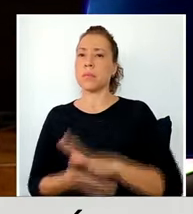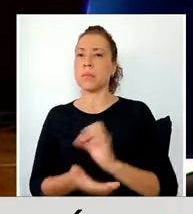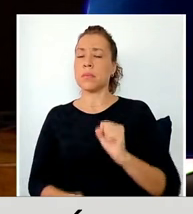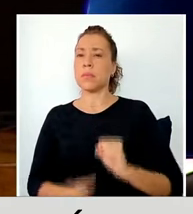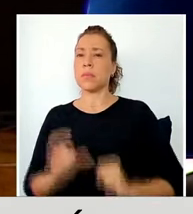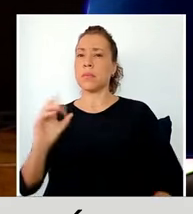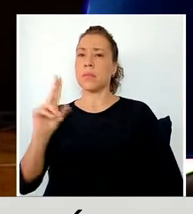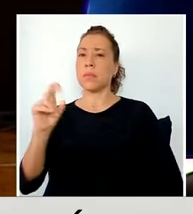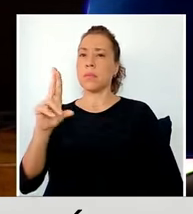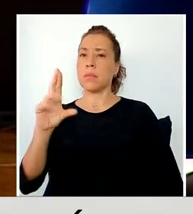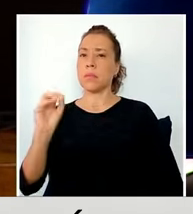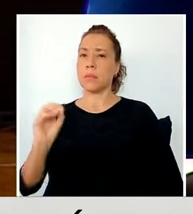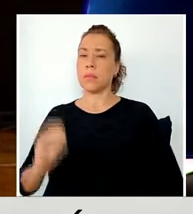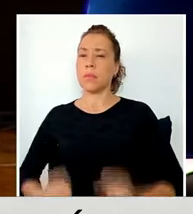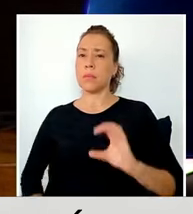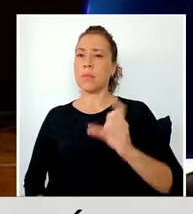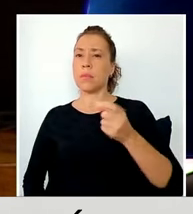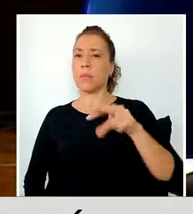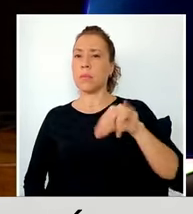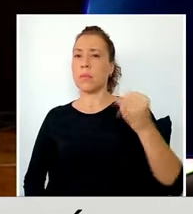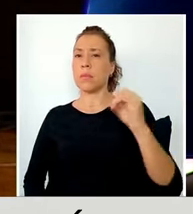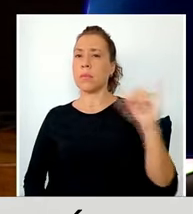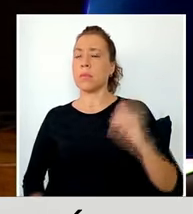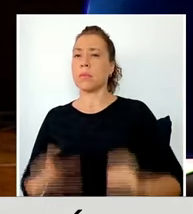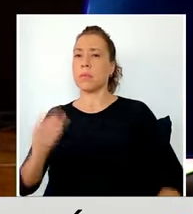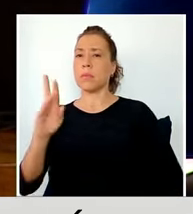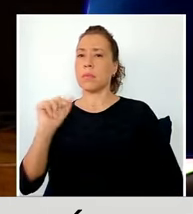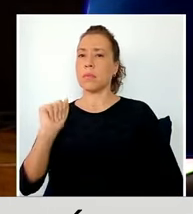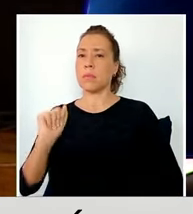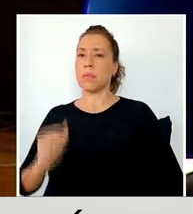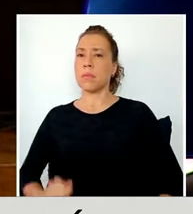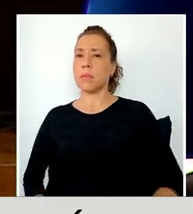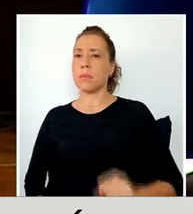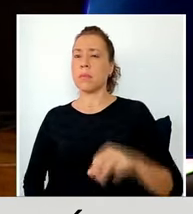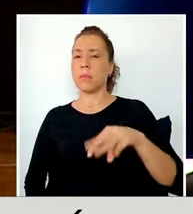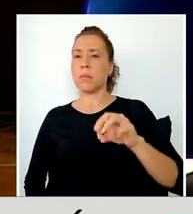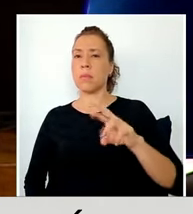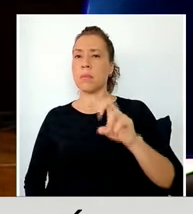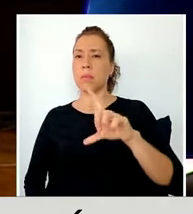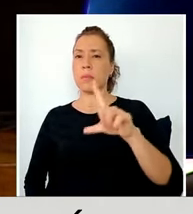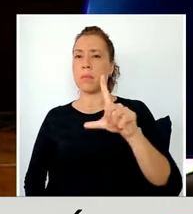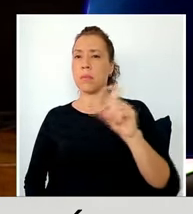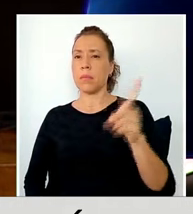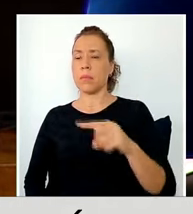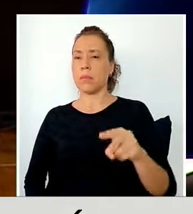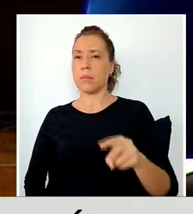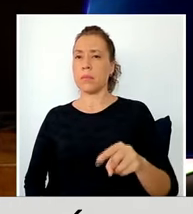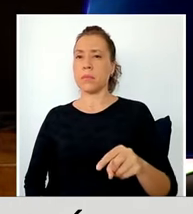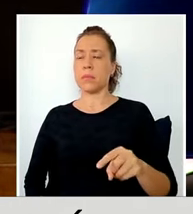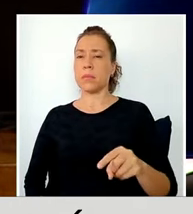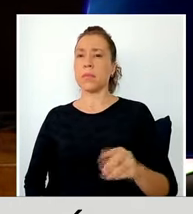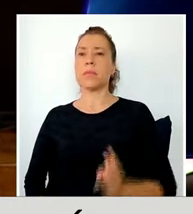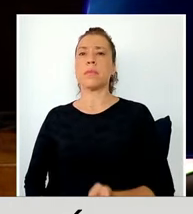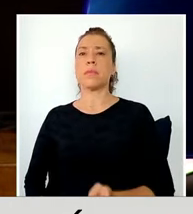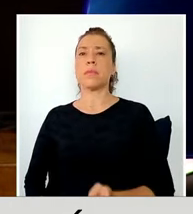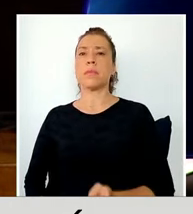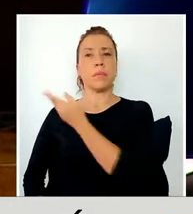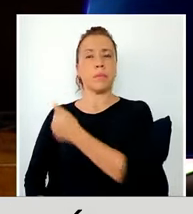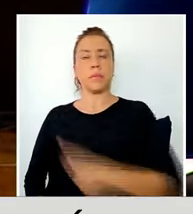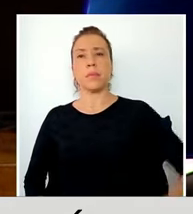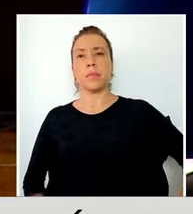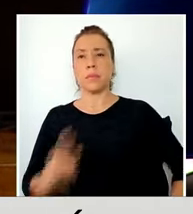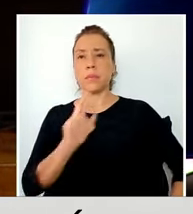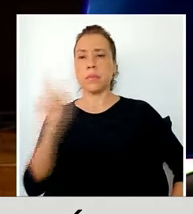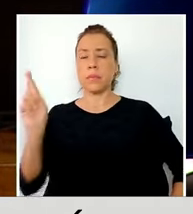Mauro González Paula labra y Carla Morales en virtud al cual solicita su excelencia al presidente de la